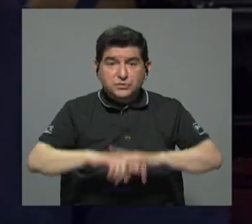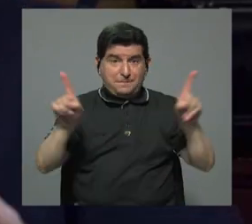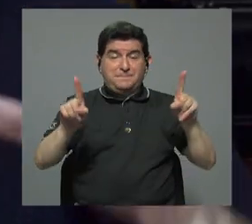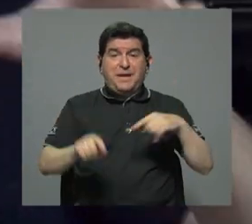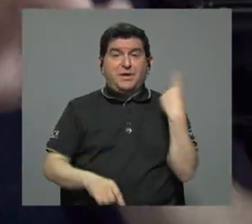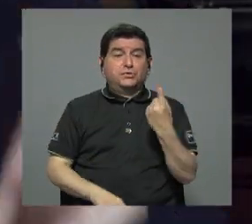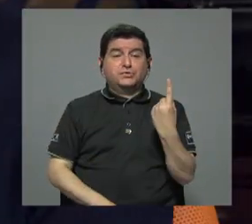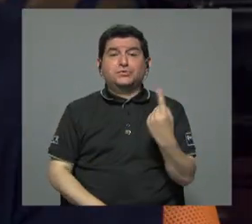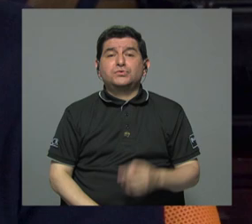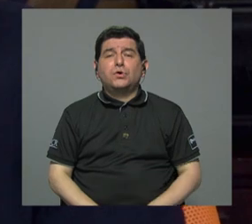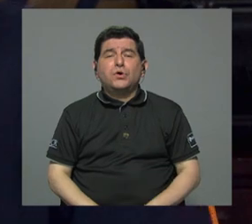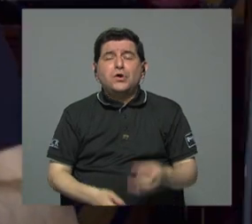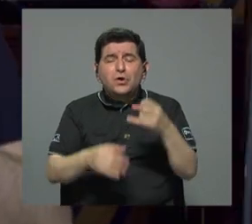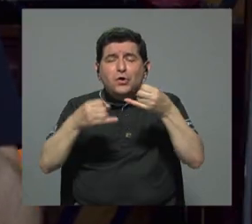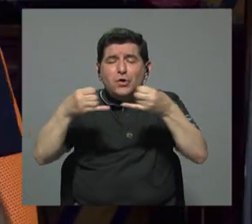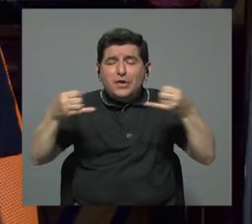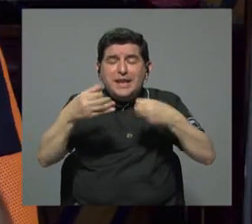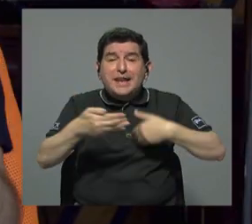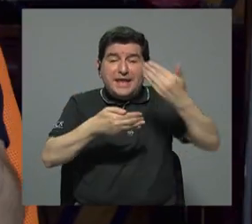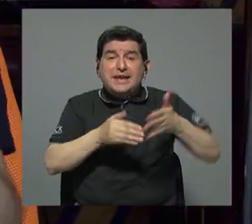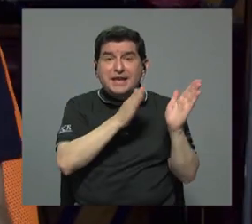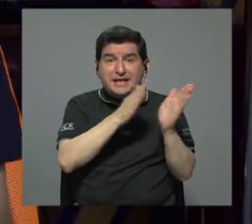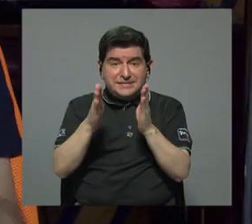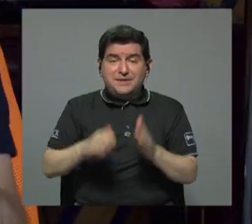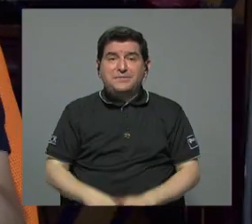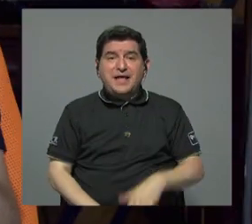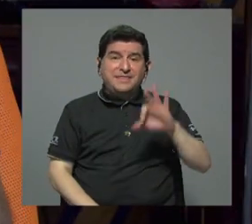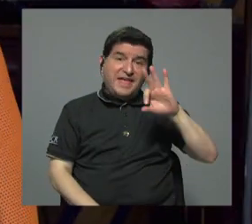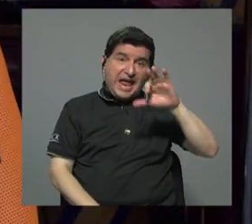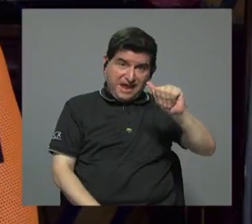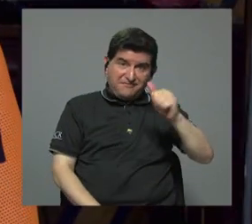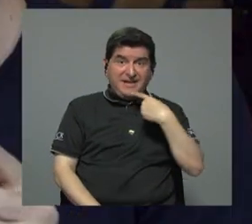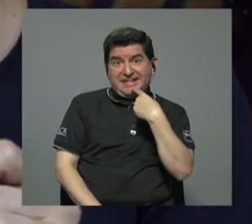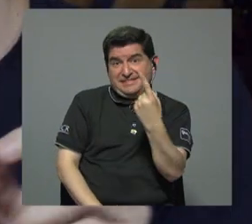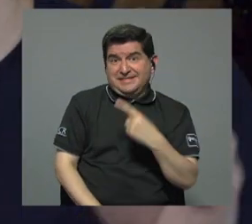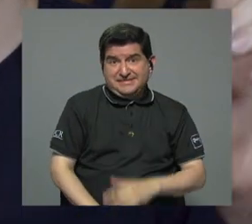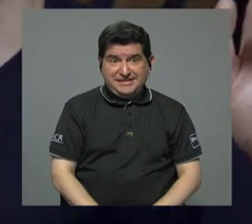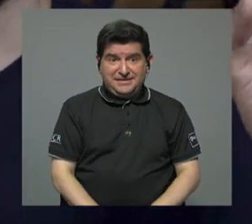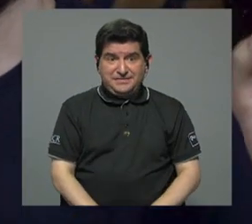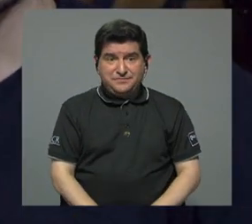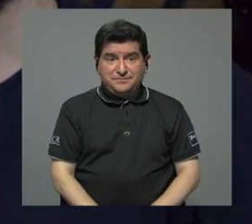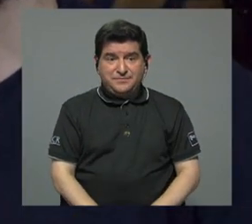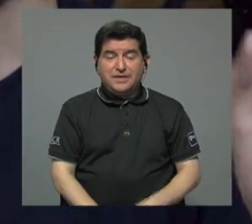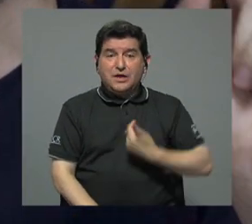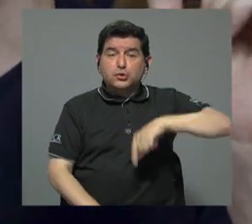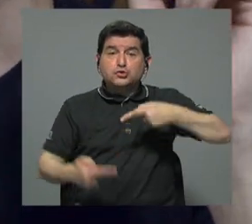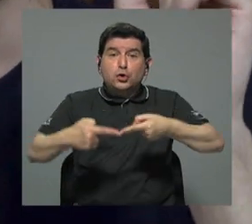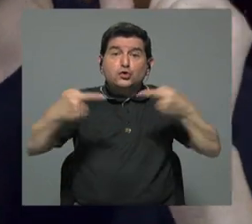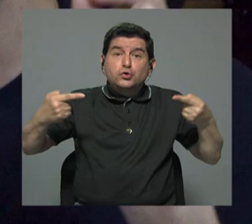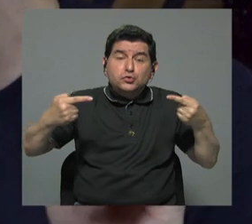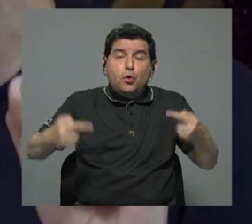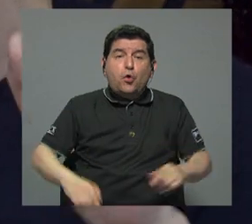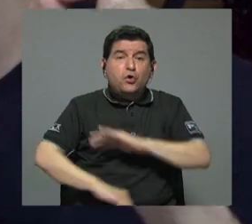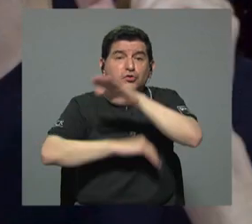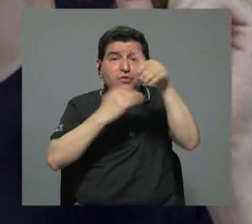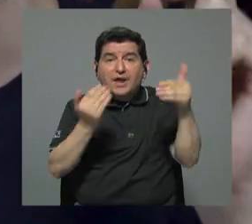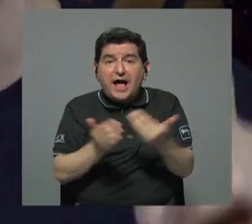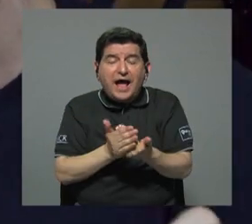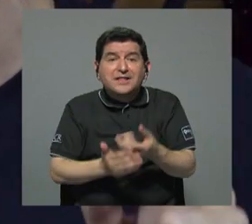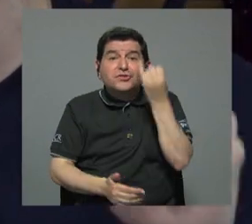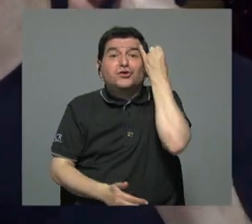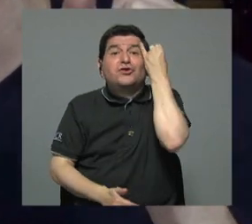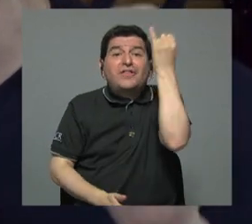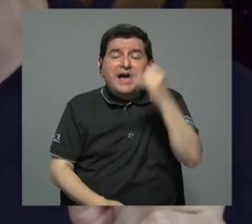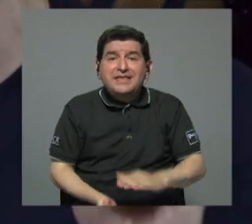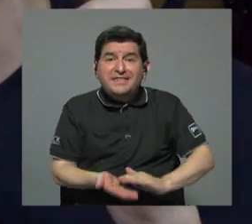sólo unas líneas después el plan frenteamplista nos dice nos opondremos a cualquier intención